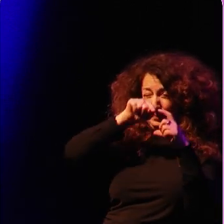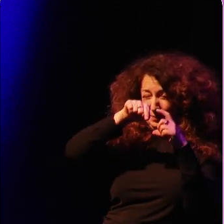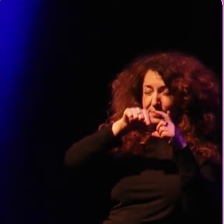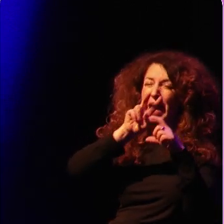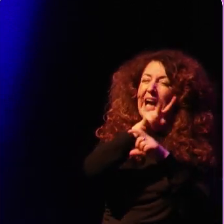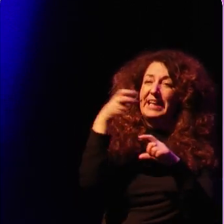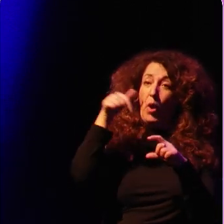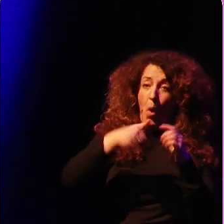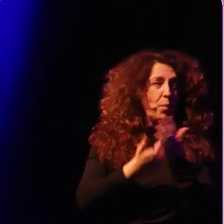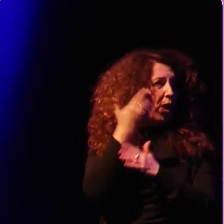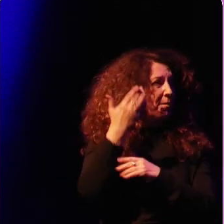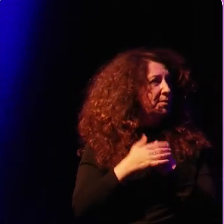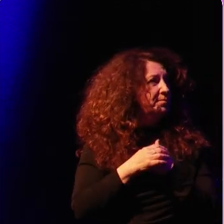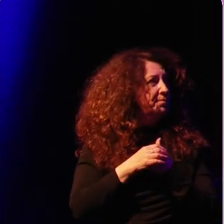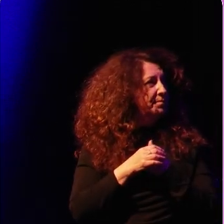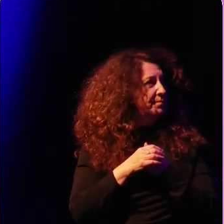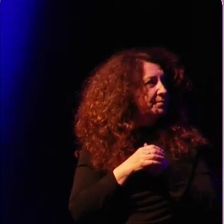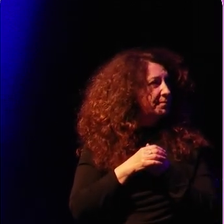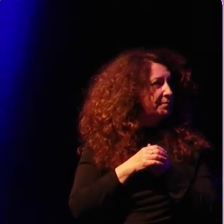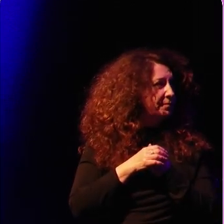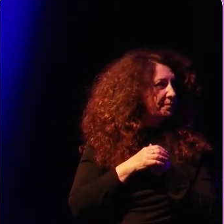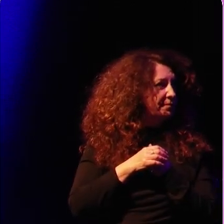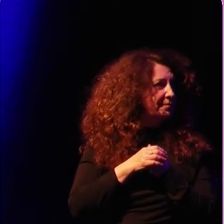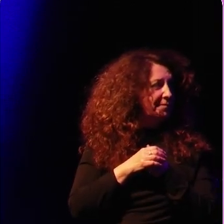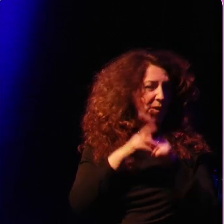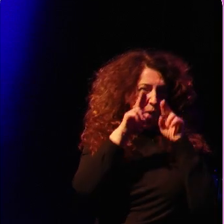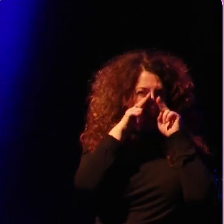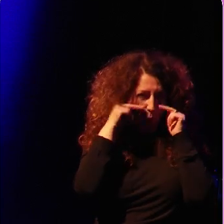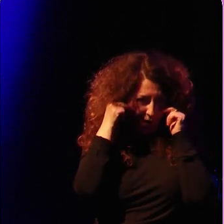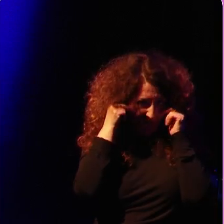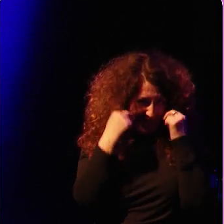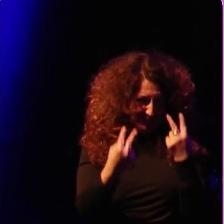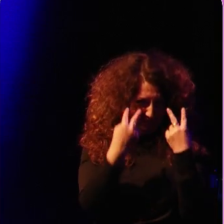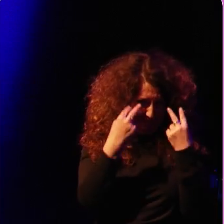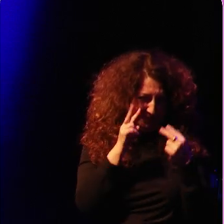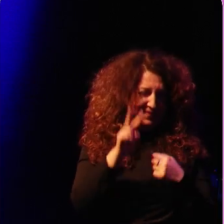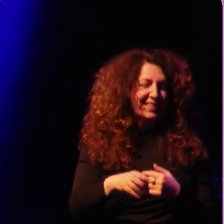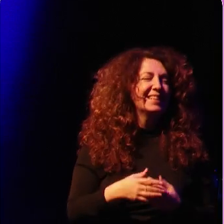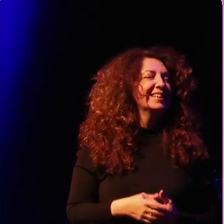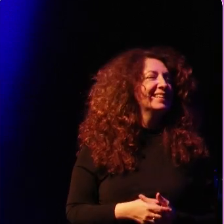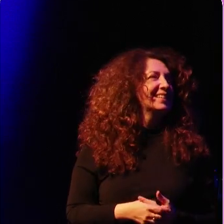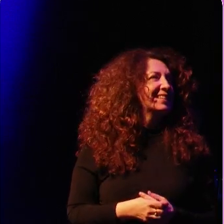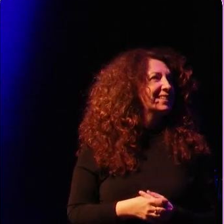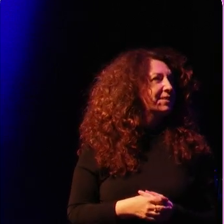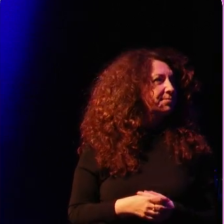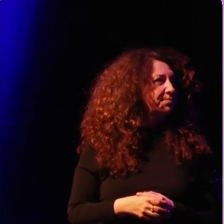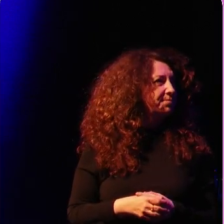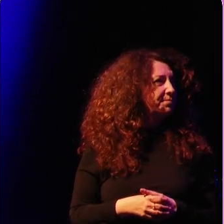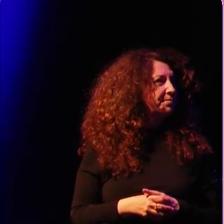Es esta mañana, ¿eh? Se notan pues, mis ojeras, seguramente.